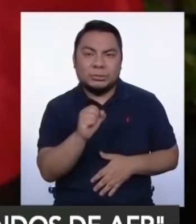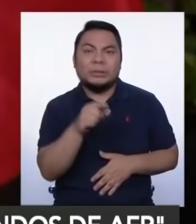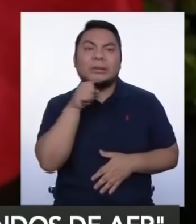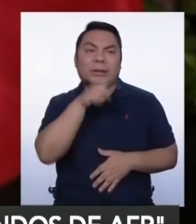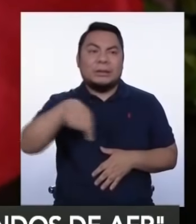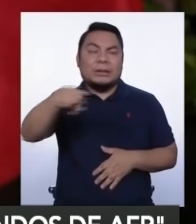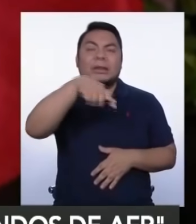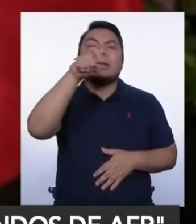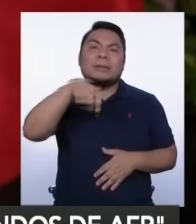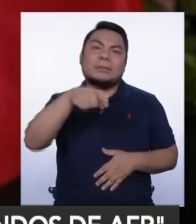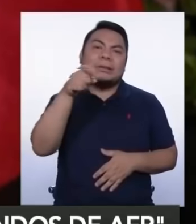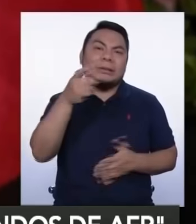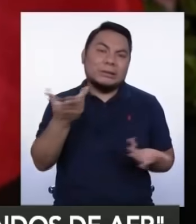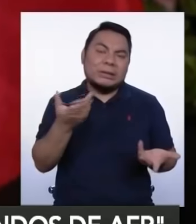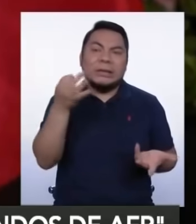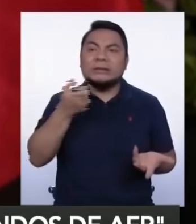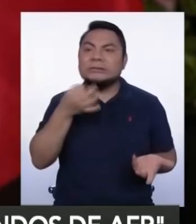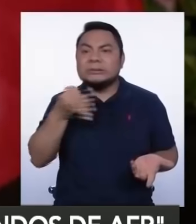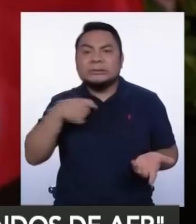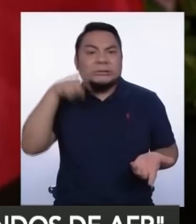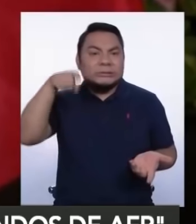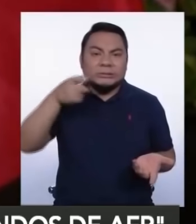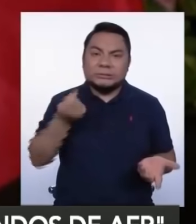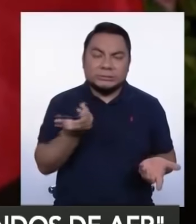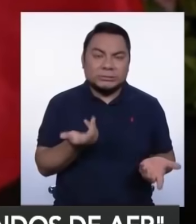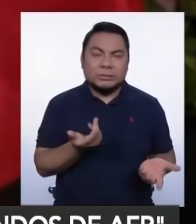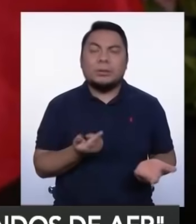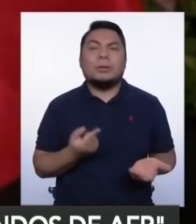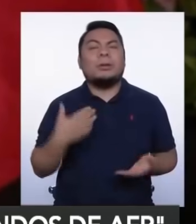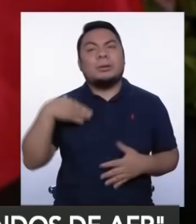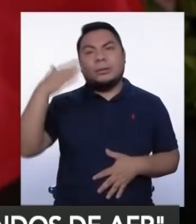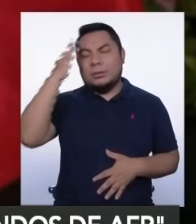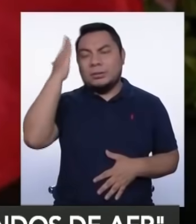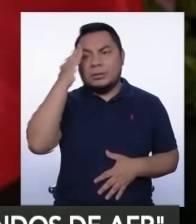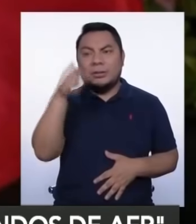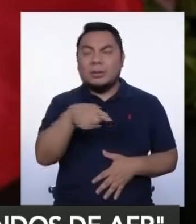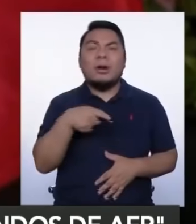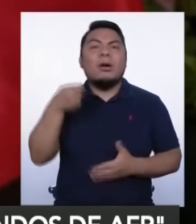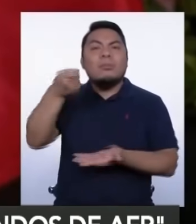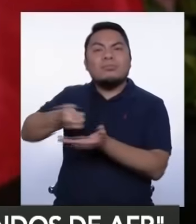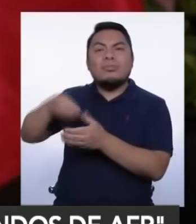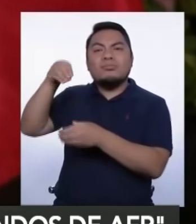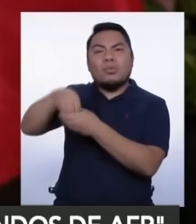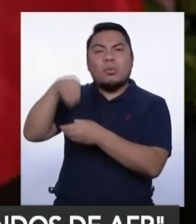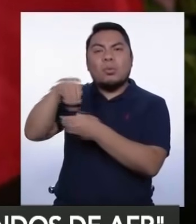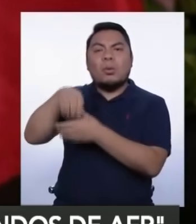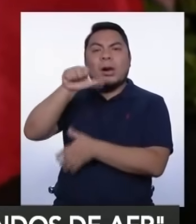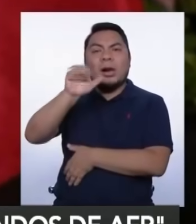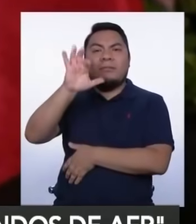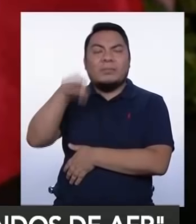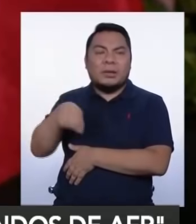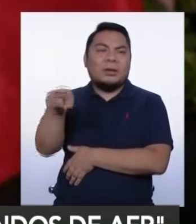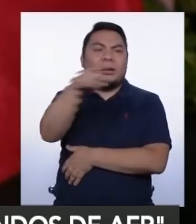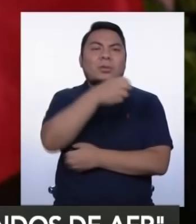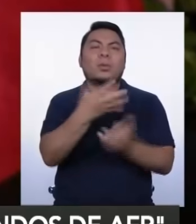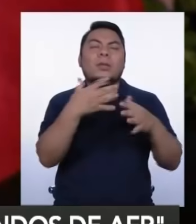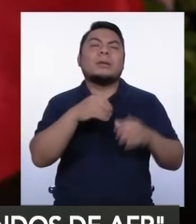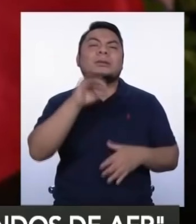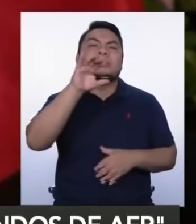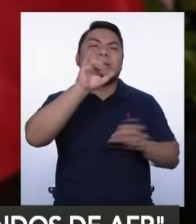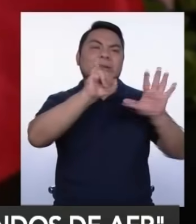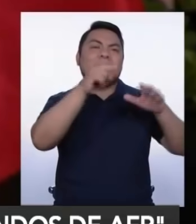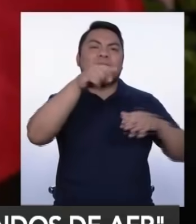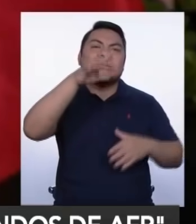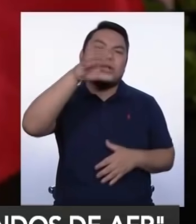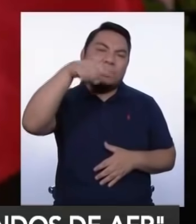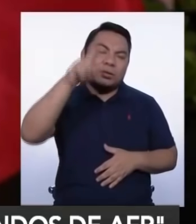los que realmente necesitan. Sabemos que los aportantes al sistema privado de pensiones son más o menos 6.5 millones.